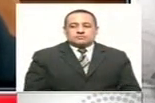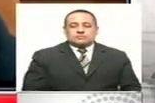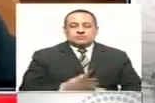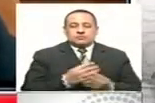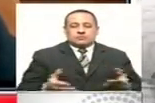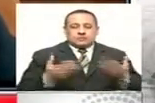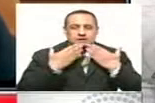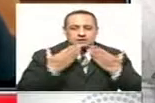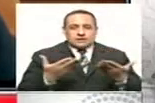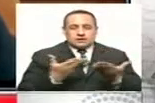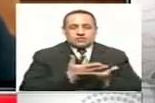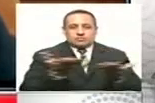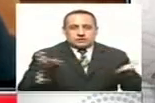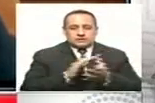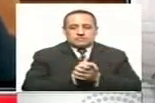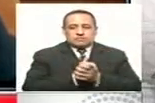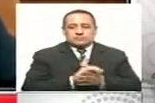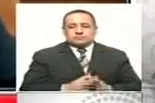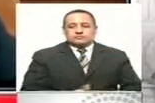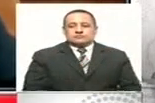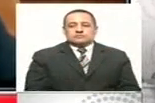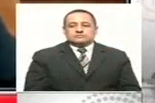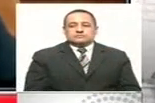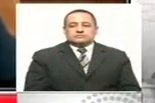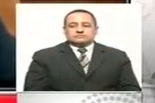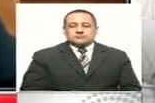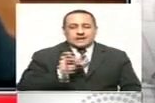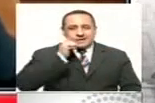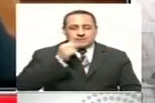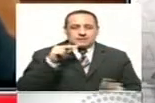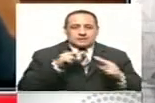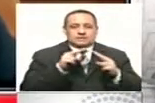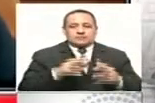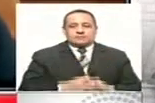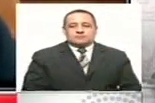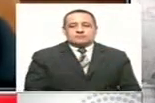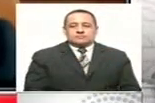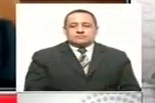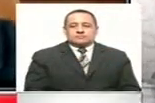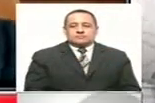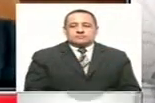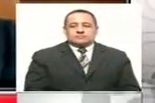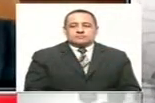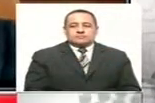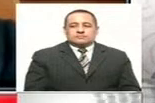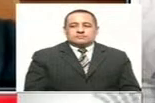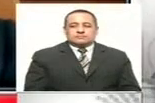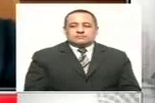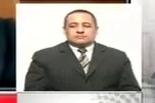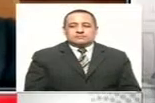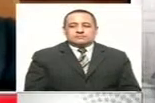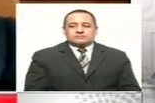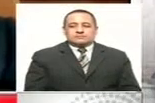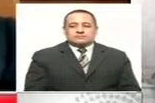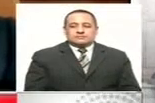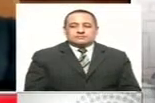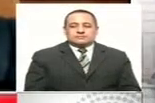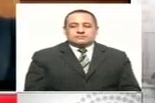Muchas gracias, estimados colegas. Hasta mañana.